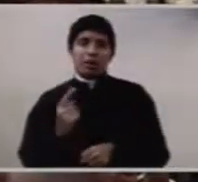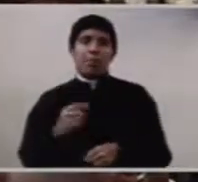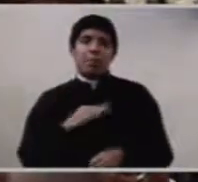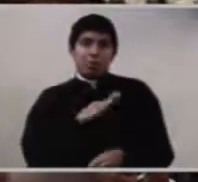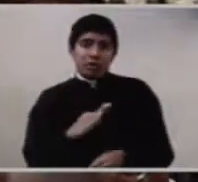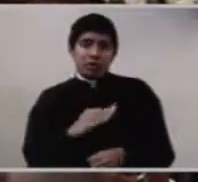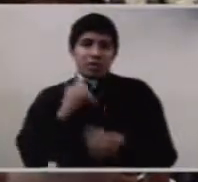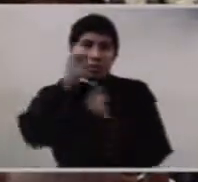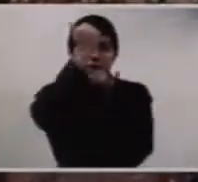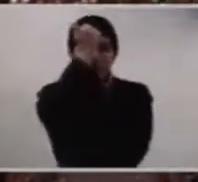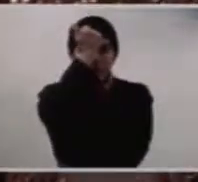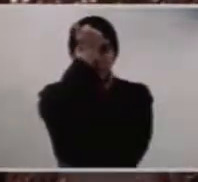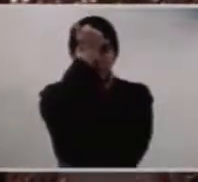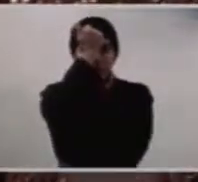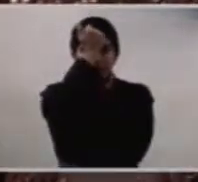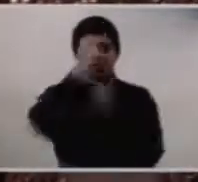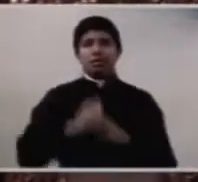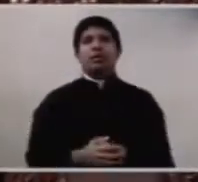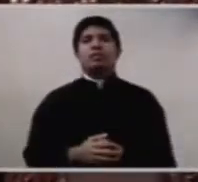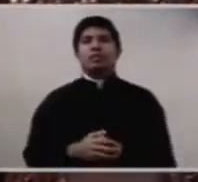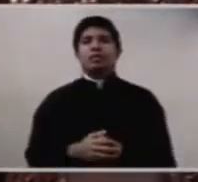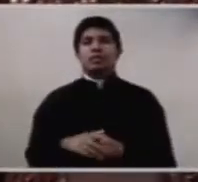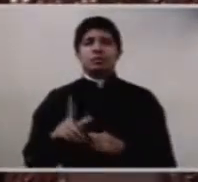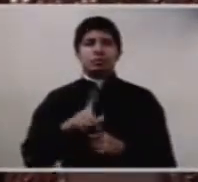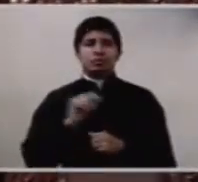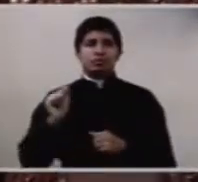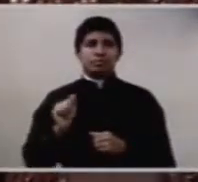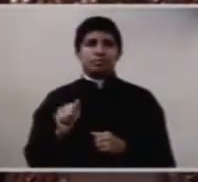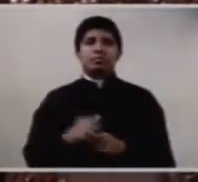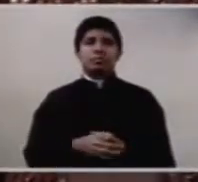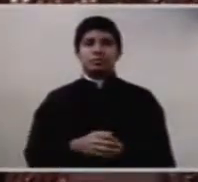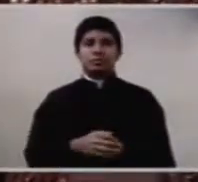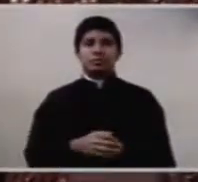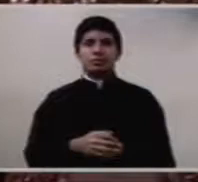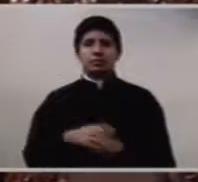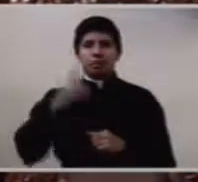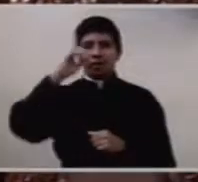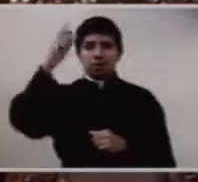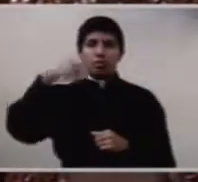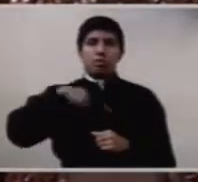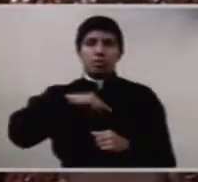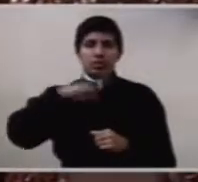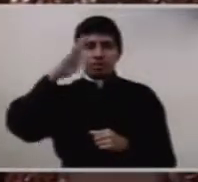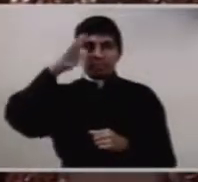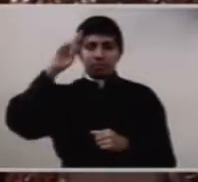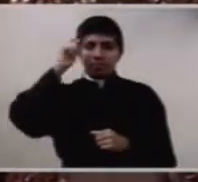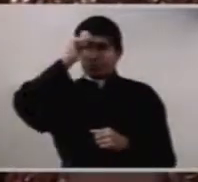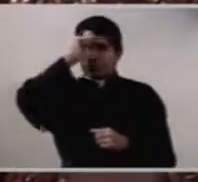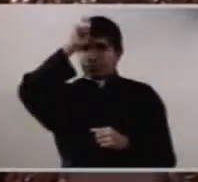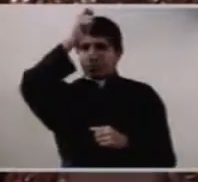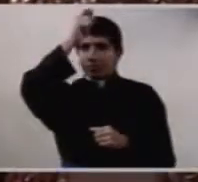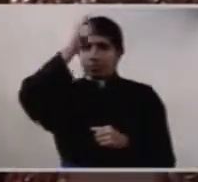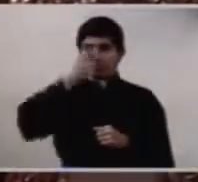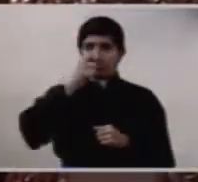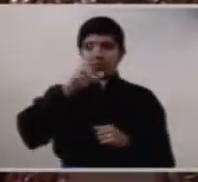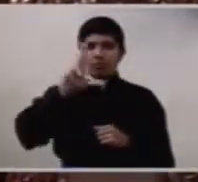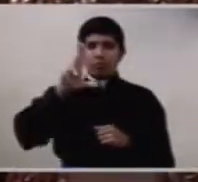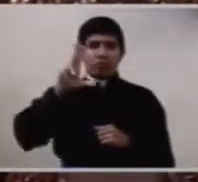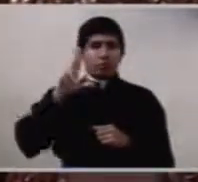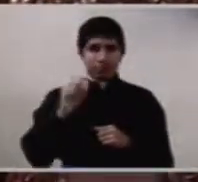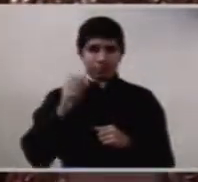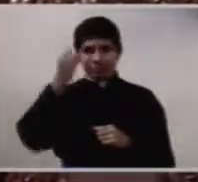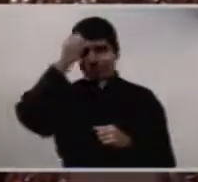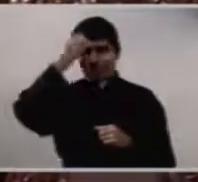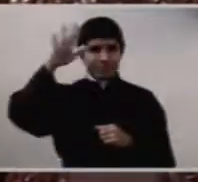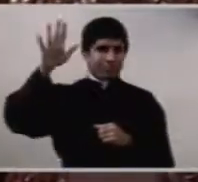de convertirse, de llegar a Él. Que Dios nuestro Señor nos bendiga. Y no olvidemos que